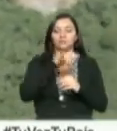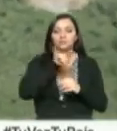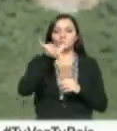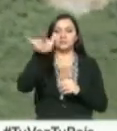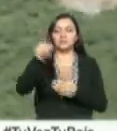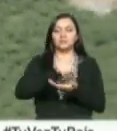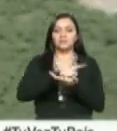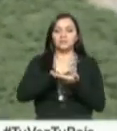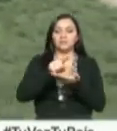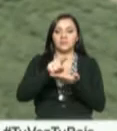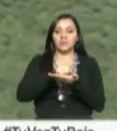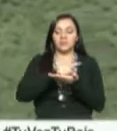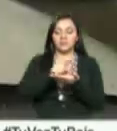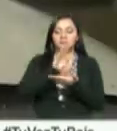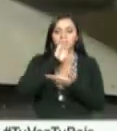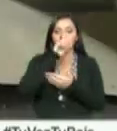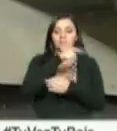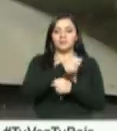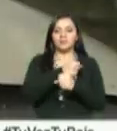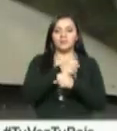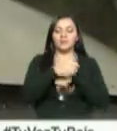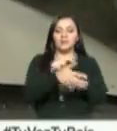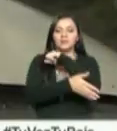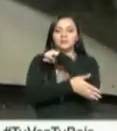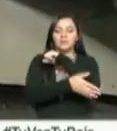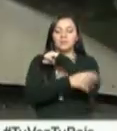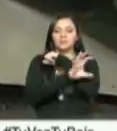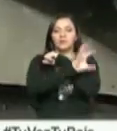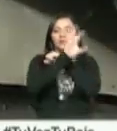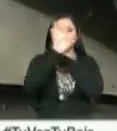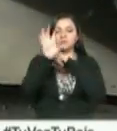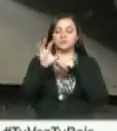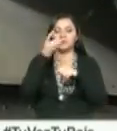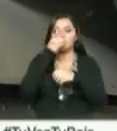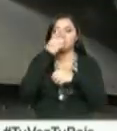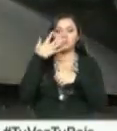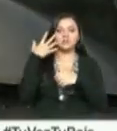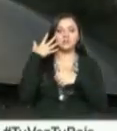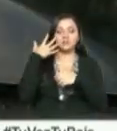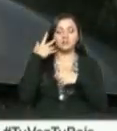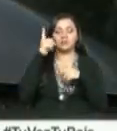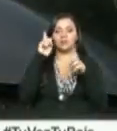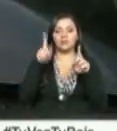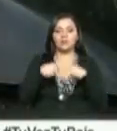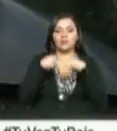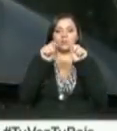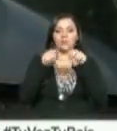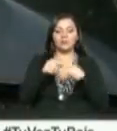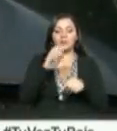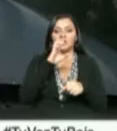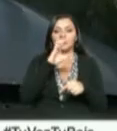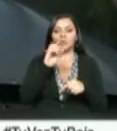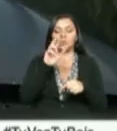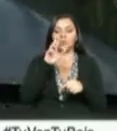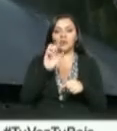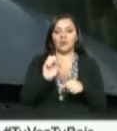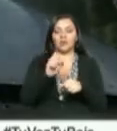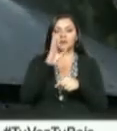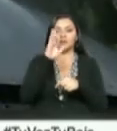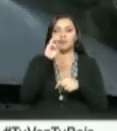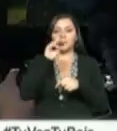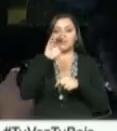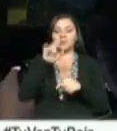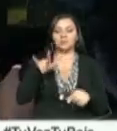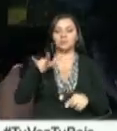los que realiza esta operadora a las provincias orientales como parte del convenio ECORAE, TAME utilizando las